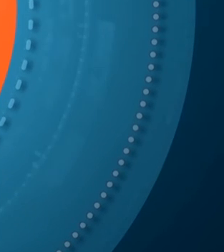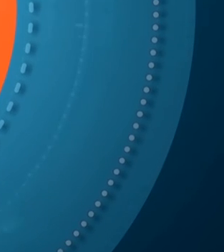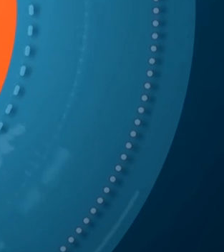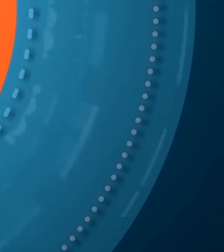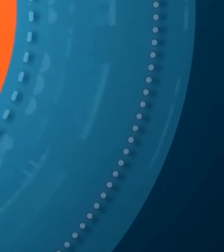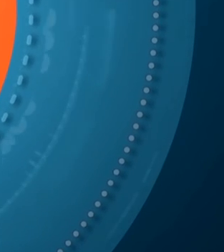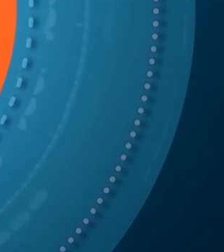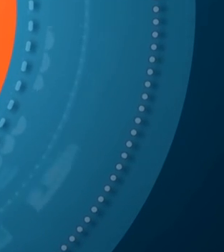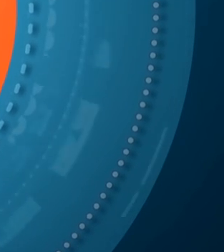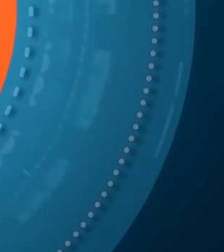¡Gracias!